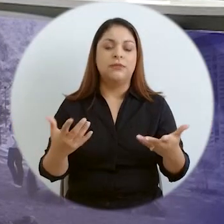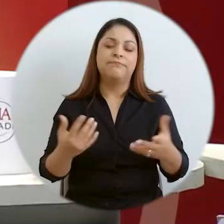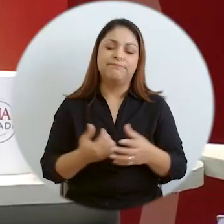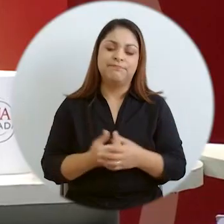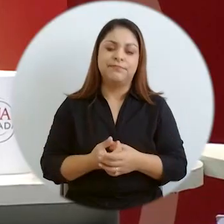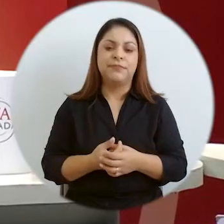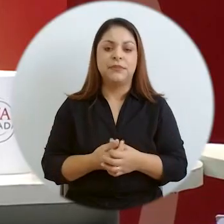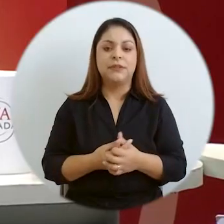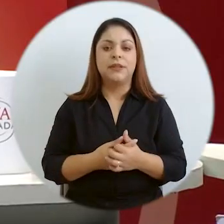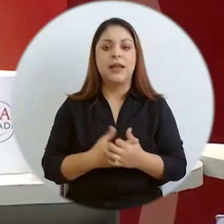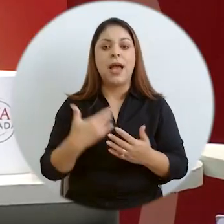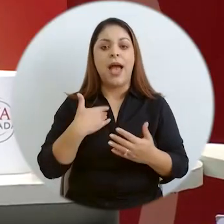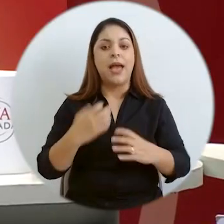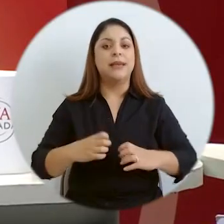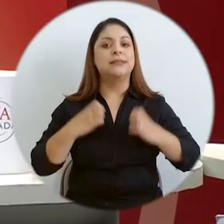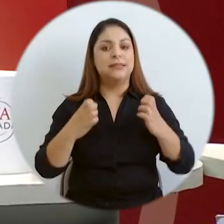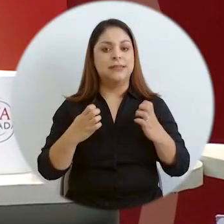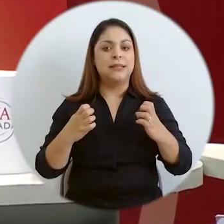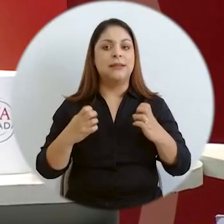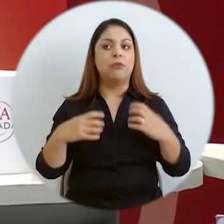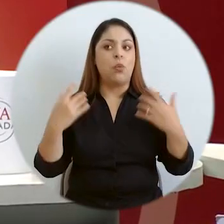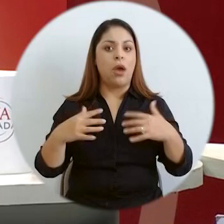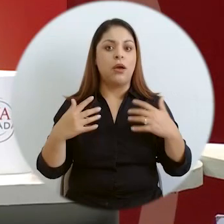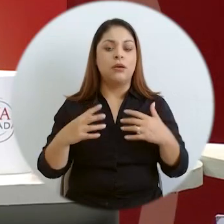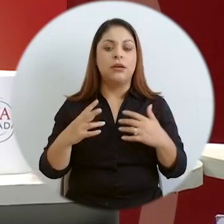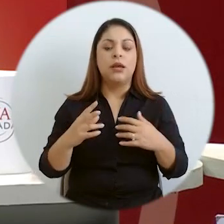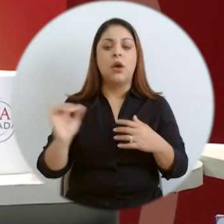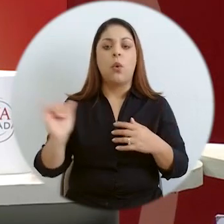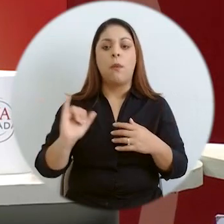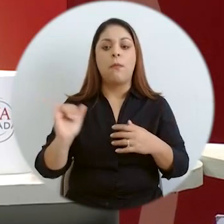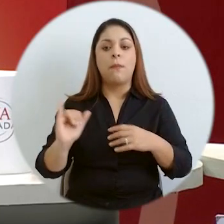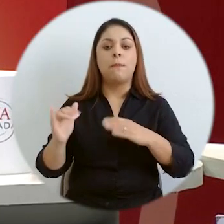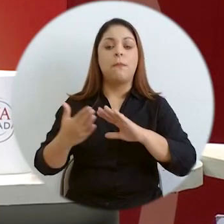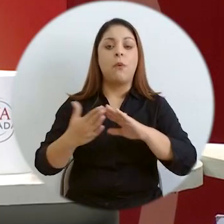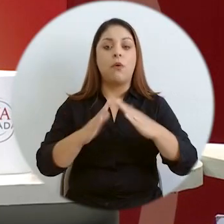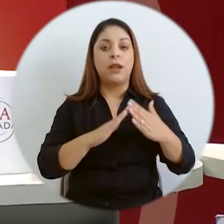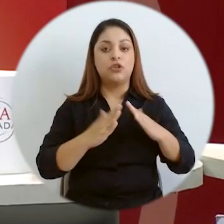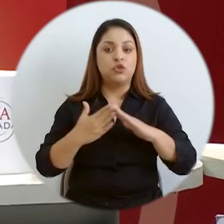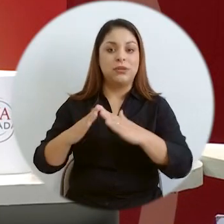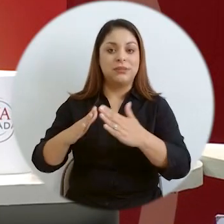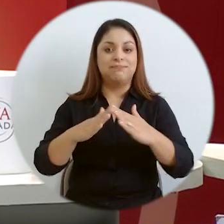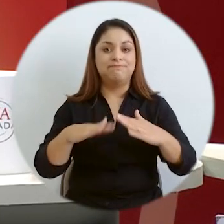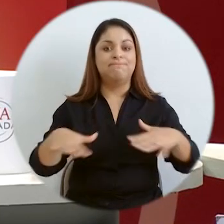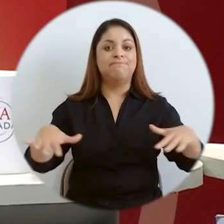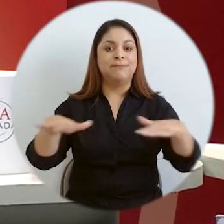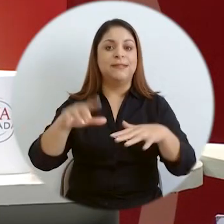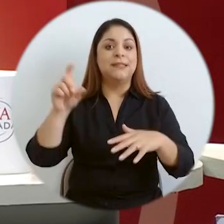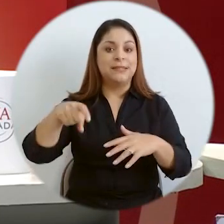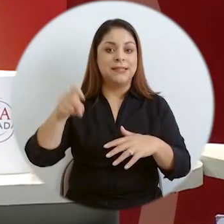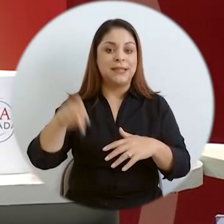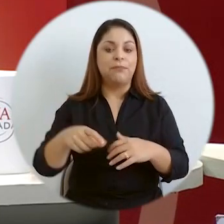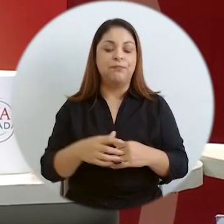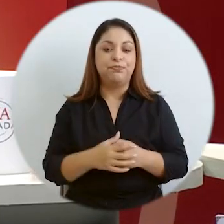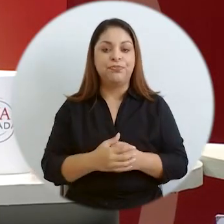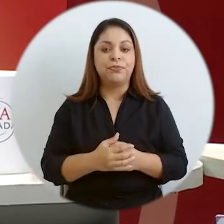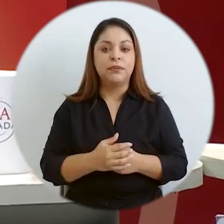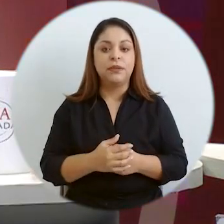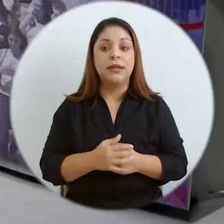son importantes, son significativas en todas estas poblaciones que requieren, y